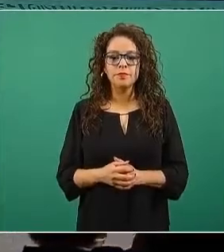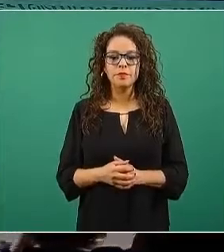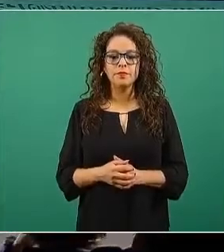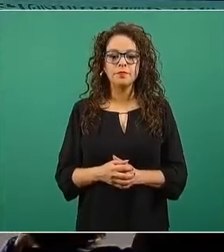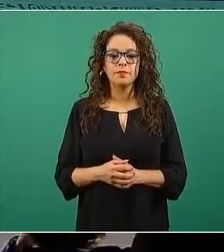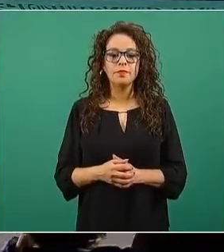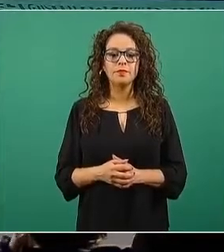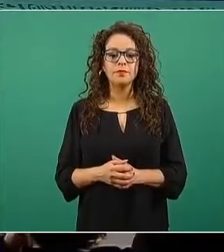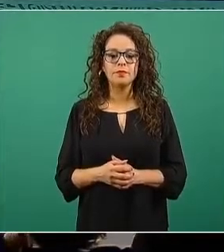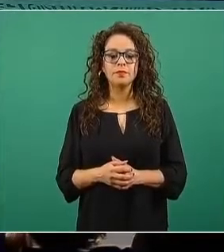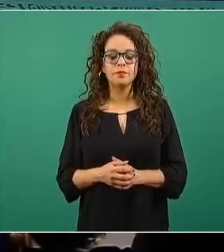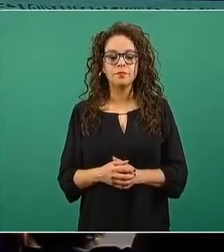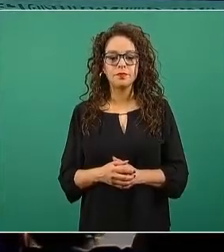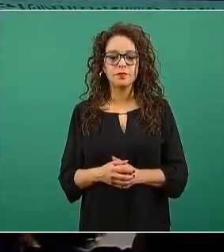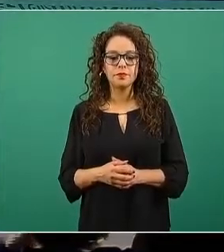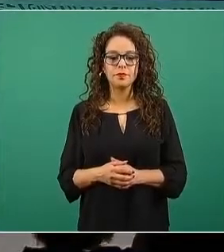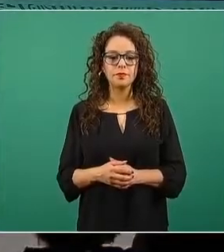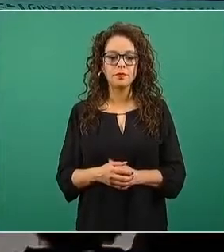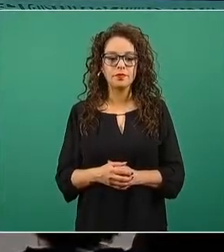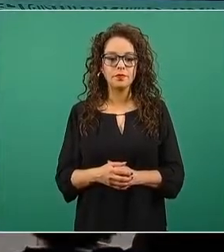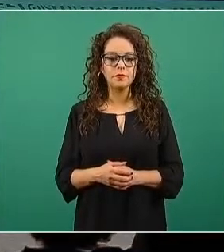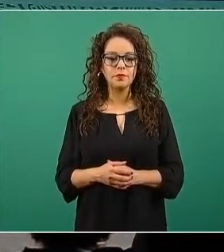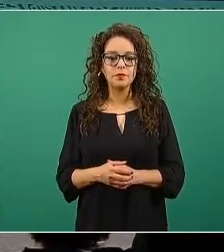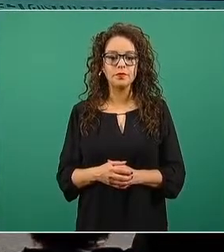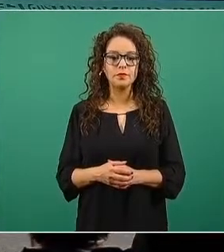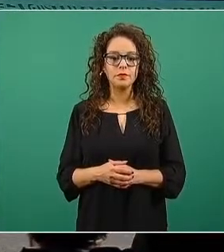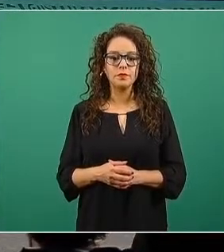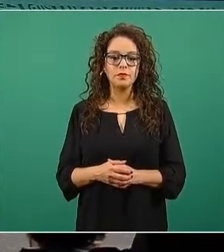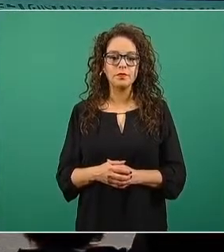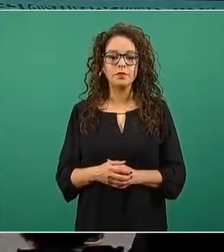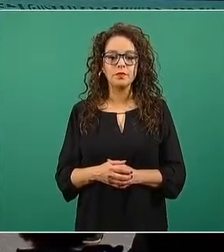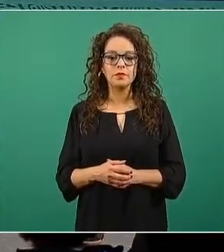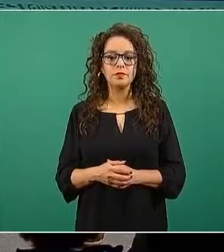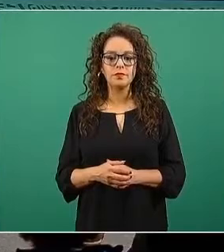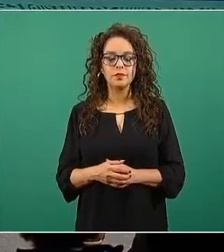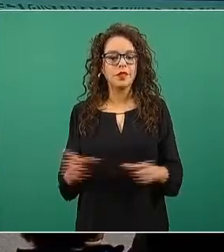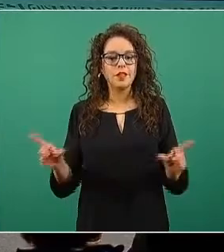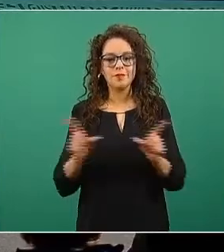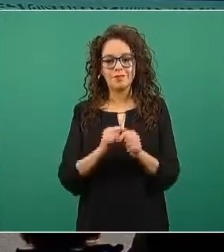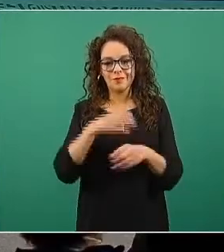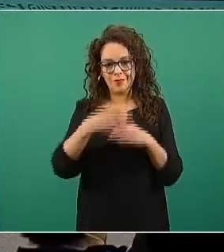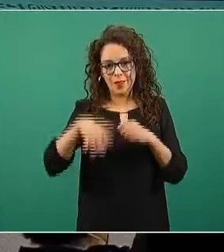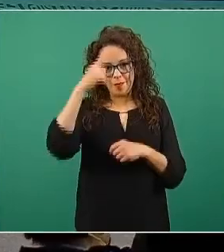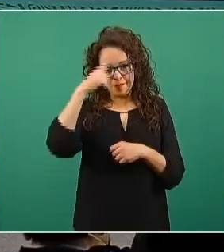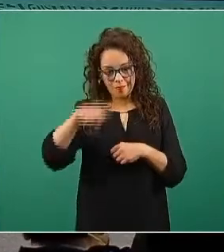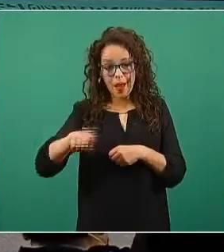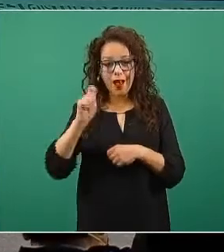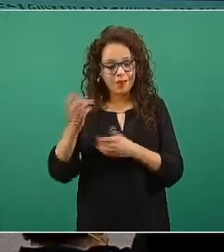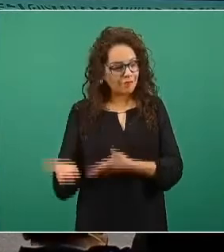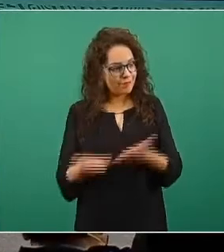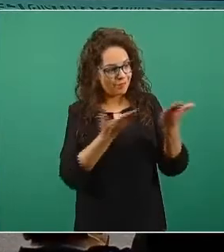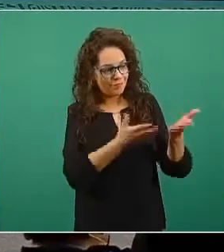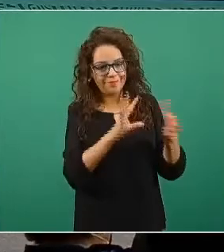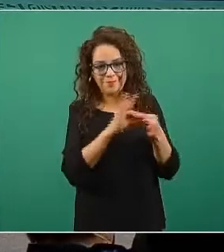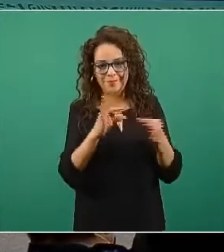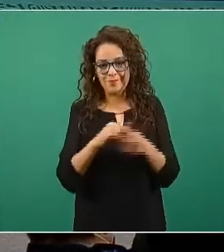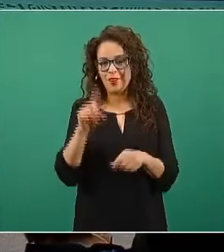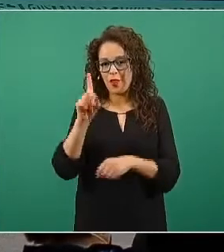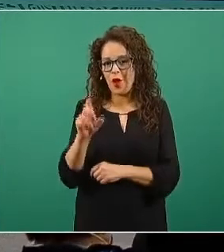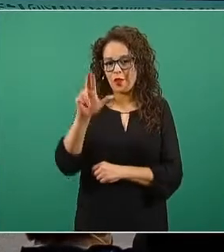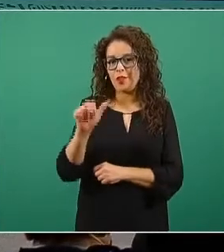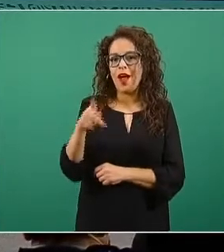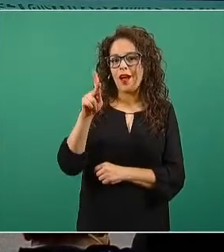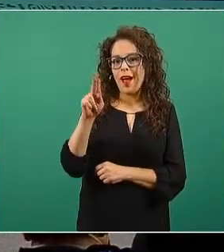Y simplemente para darle paso a la doctora Carla Berdichevsky, estos son los